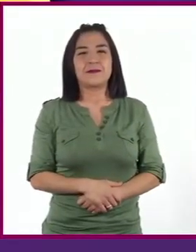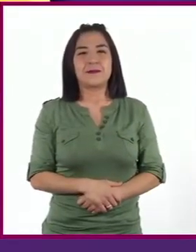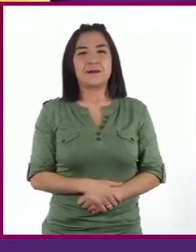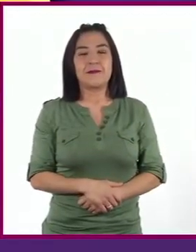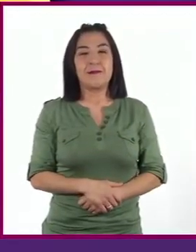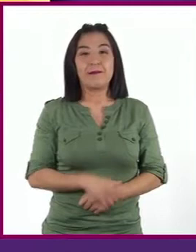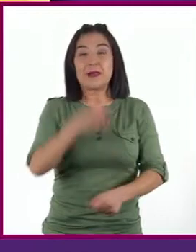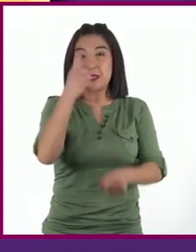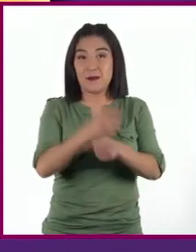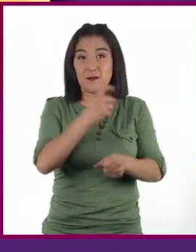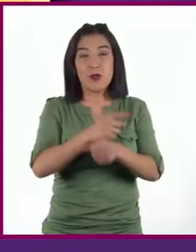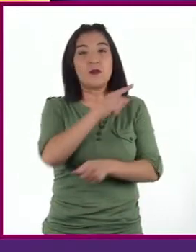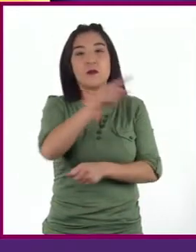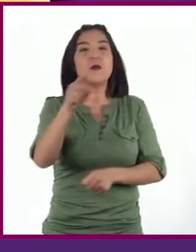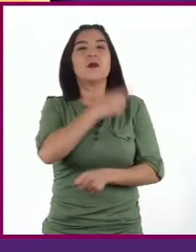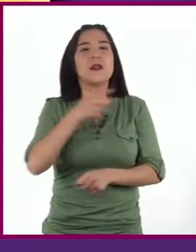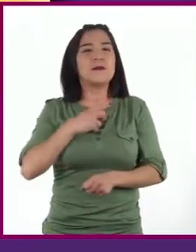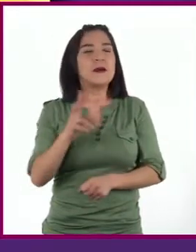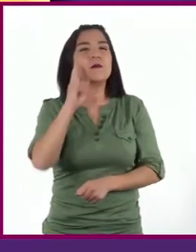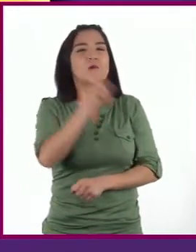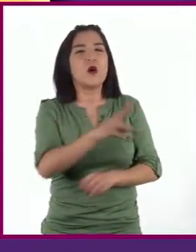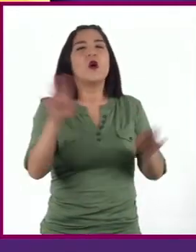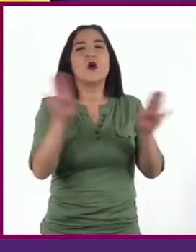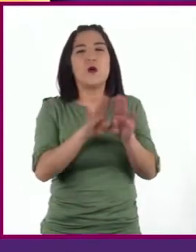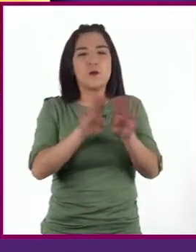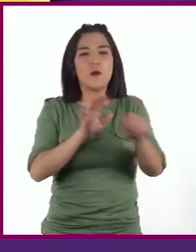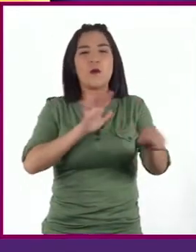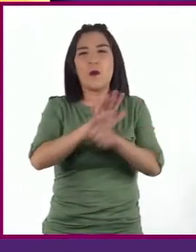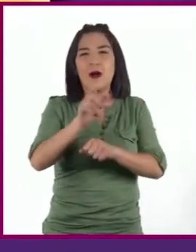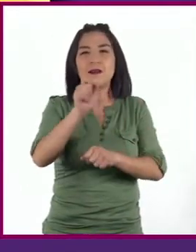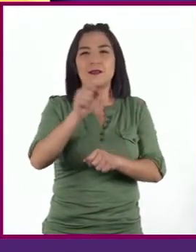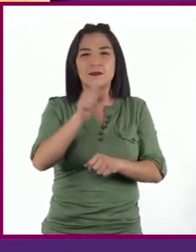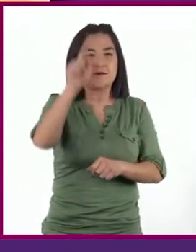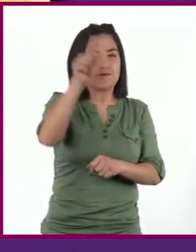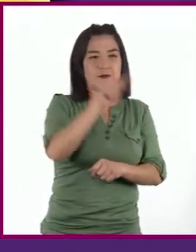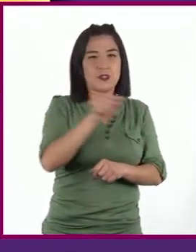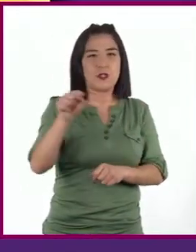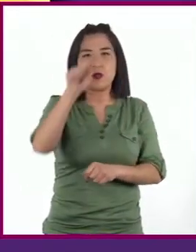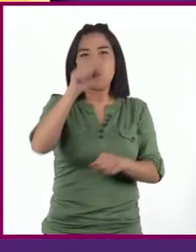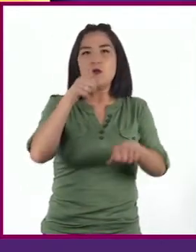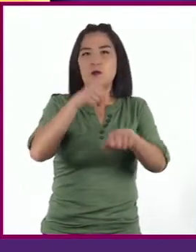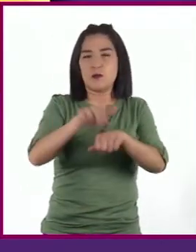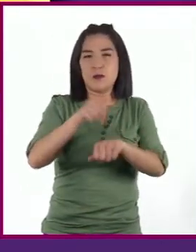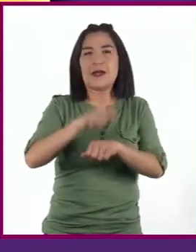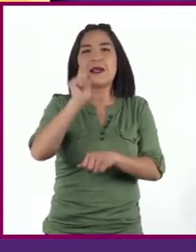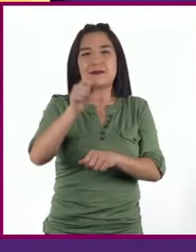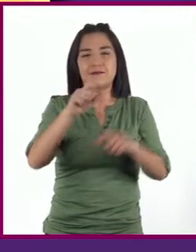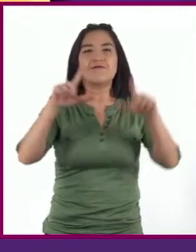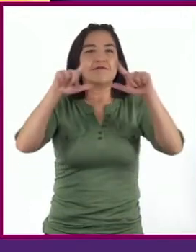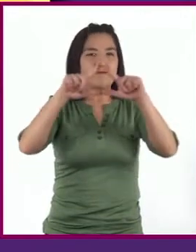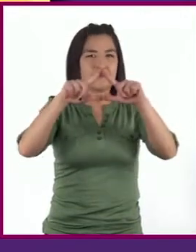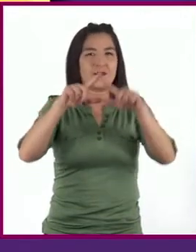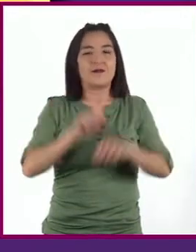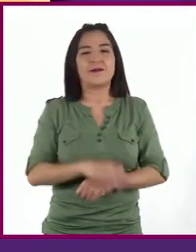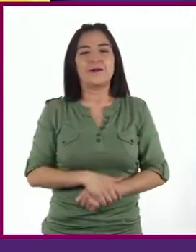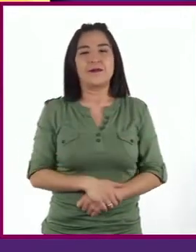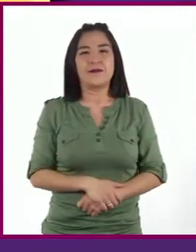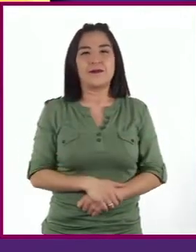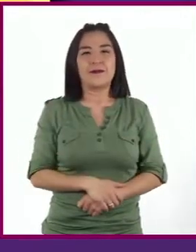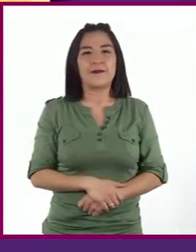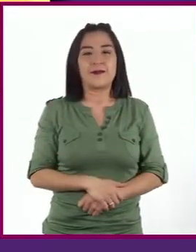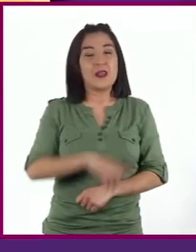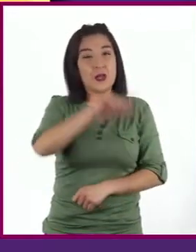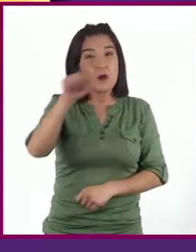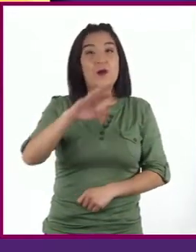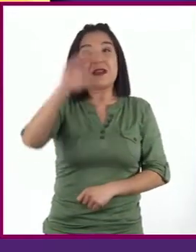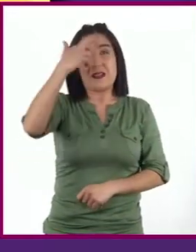Primero deben observar cuáles son las coordenadas de cada vértice que forman al triángulo. Recuerden